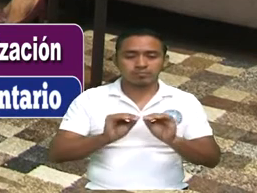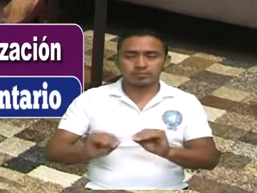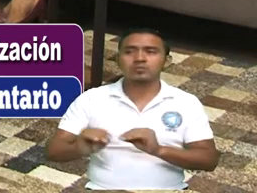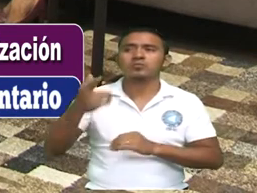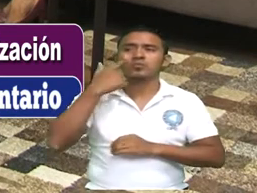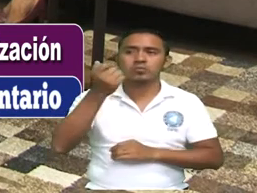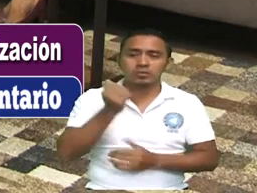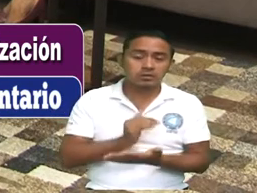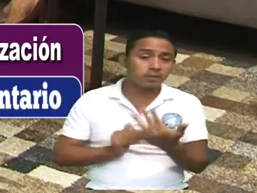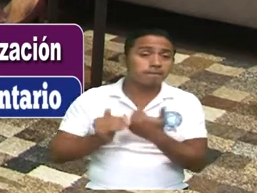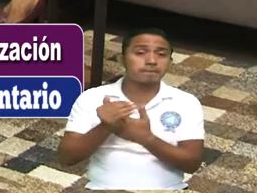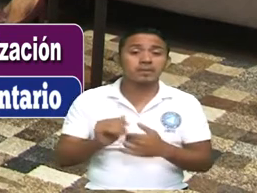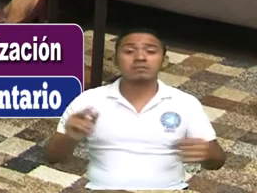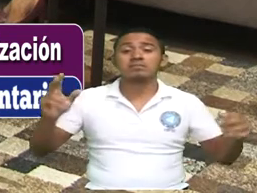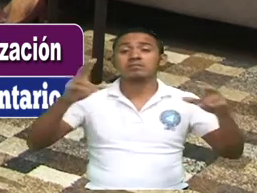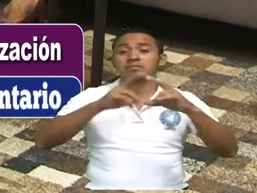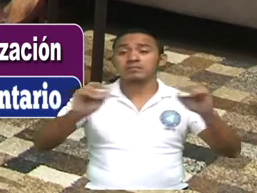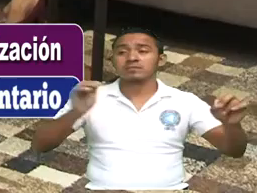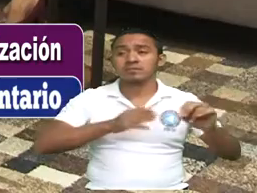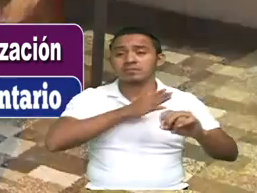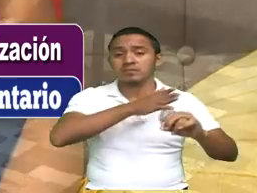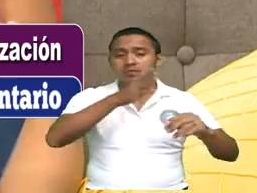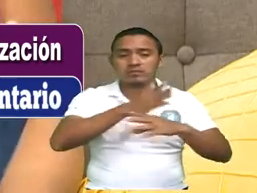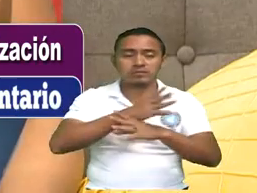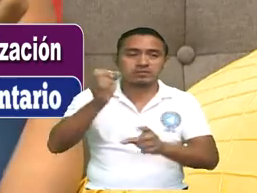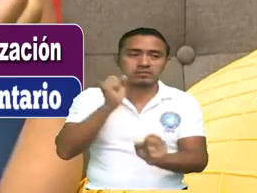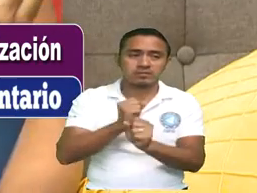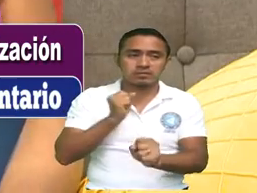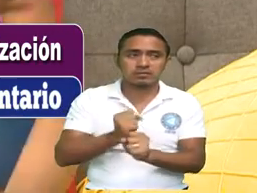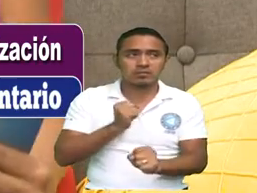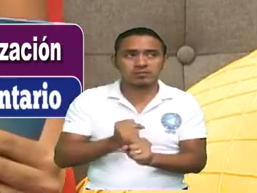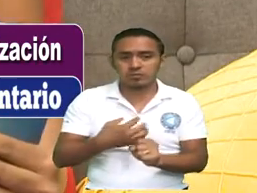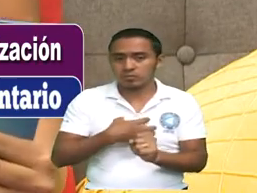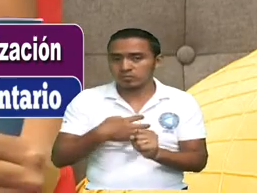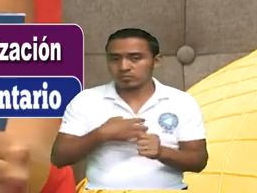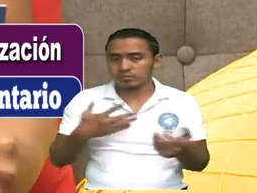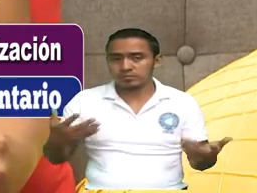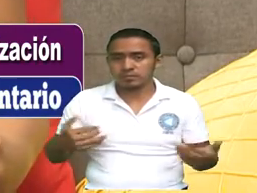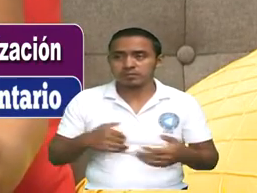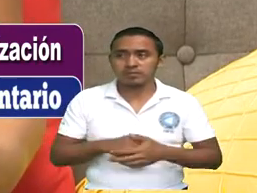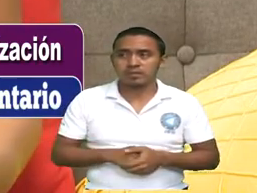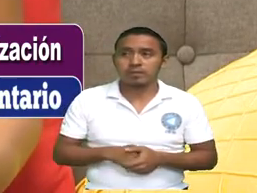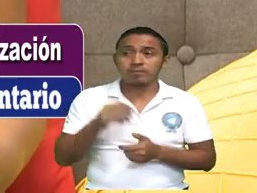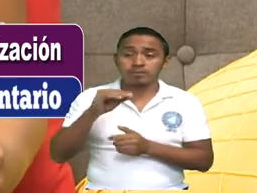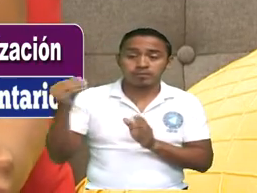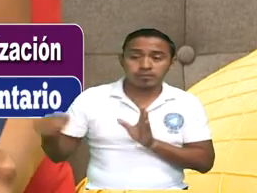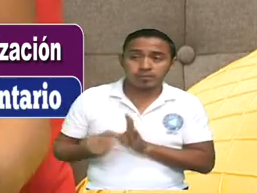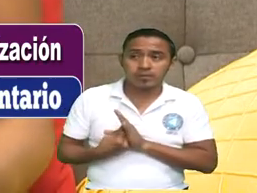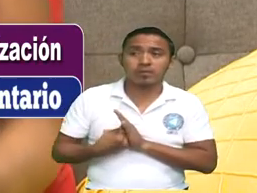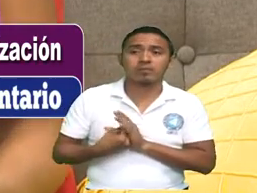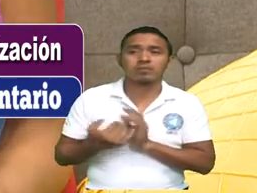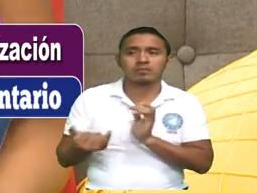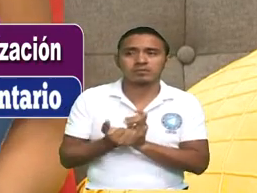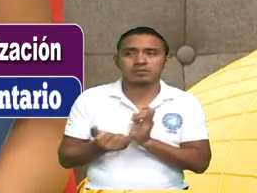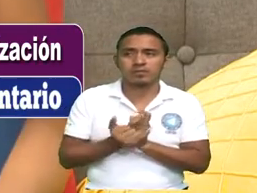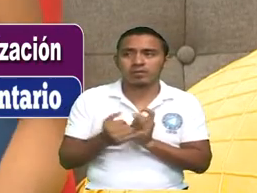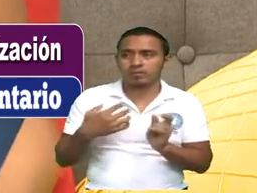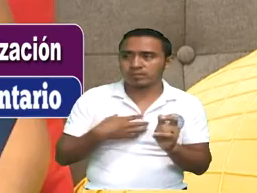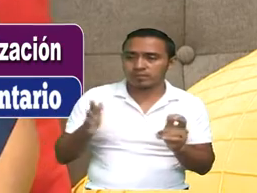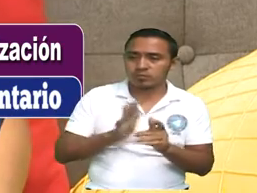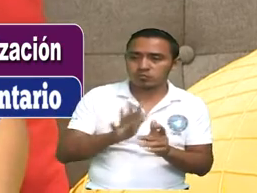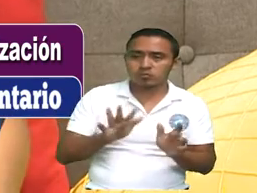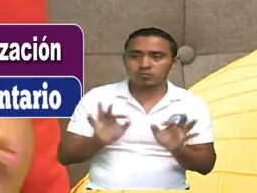conocieron más sobre su país y sobre los oficios que se desarrollaban en el campo, ¿no? Y esa integración, y eran como parte de la familia,